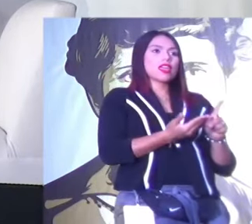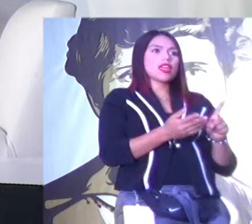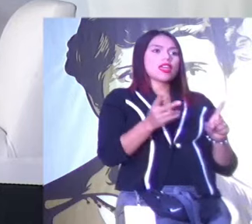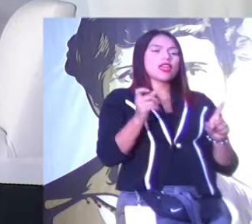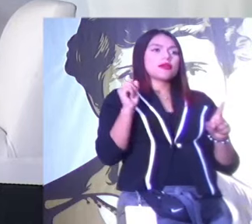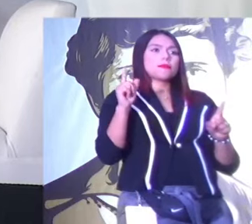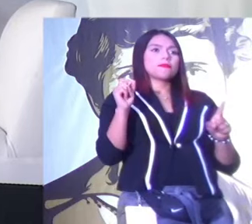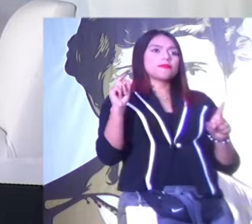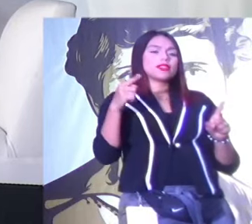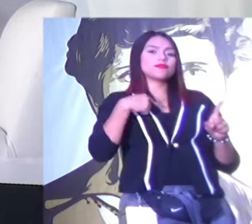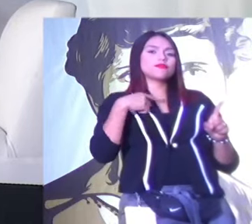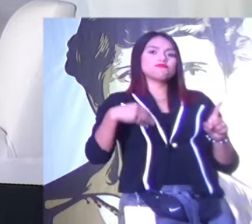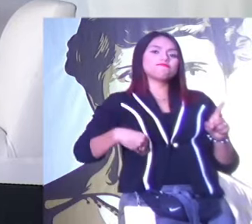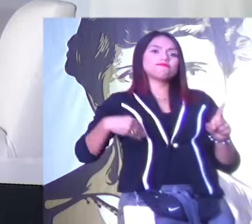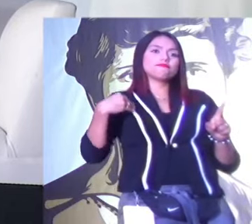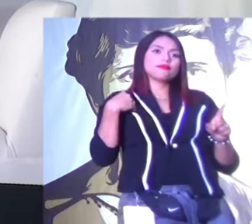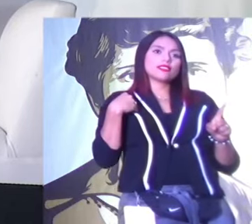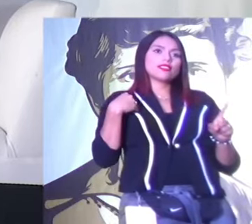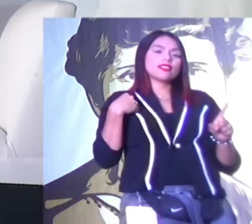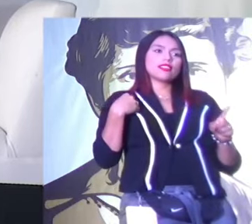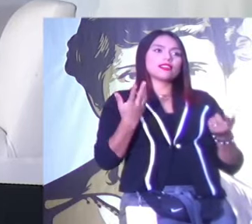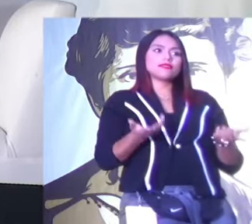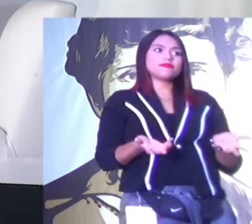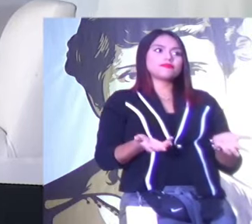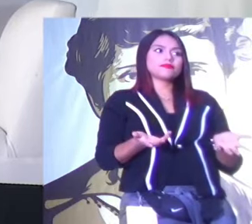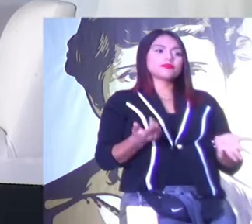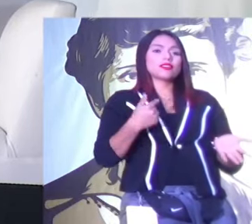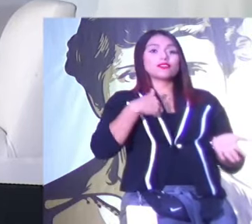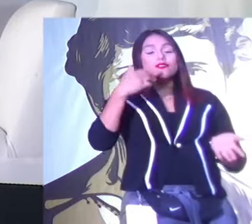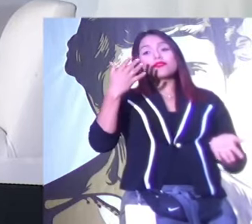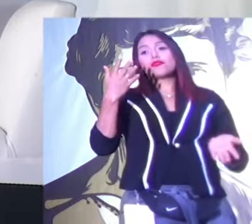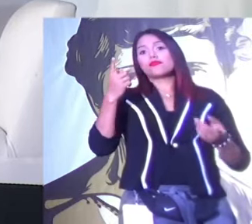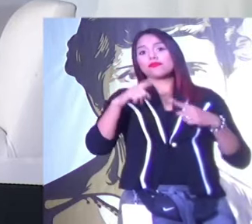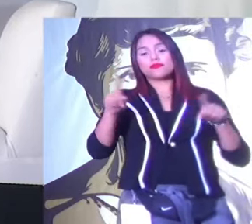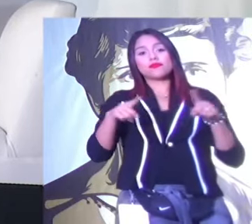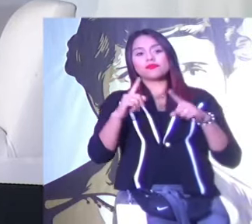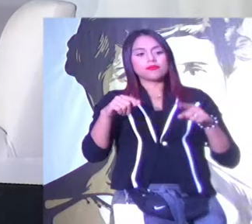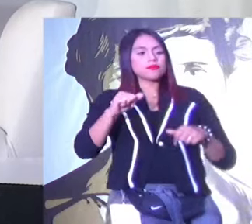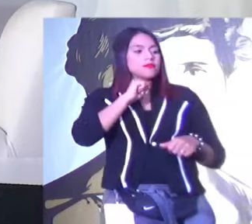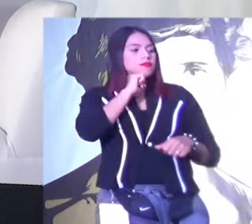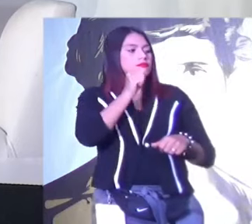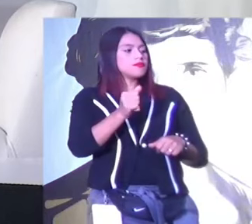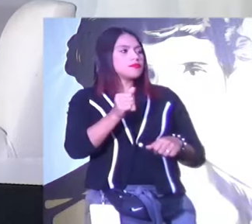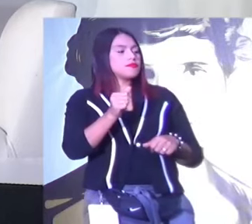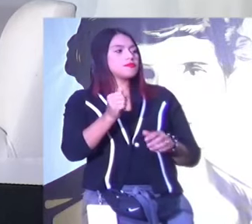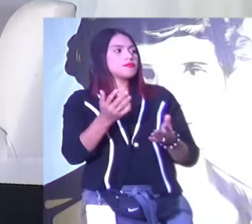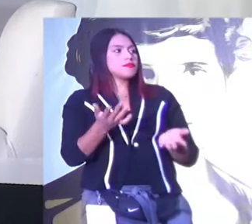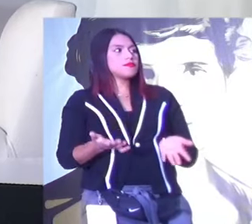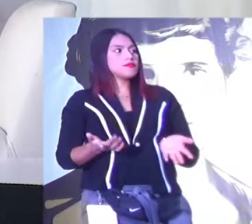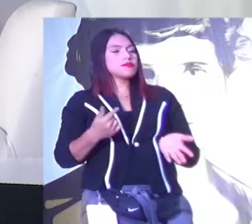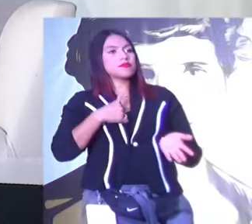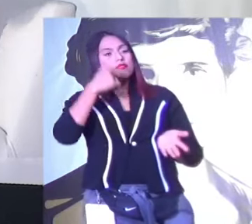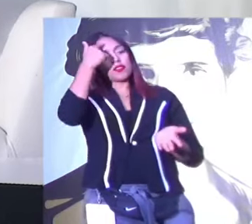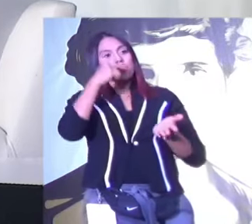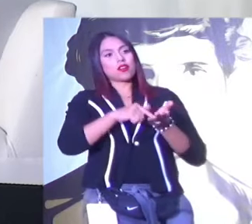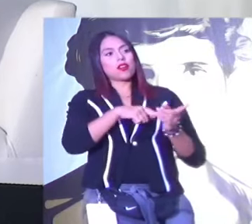tuve o de practicar cosas. Pues yo no soy músico, entonces no sé tocar instrumento. Pensaría que sería un